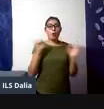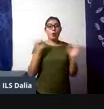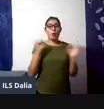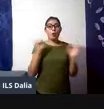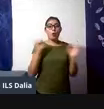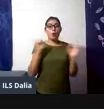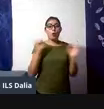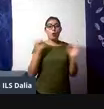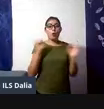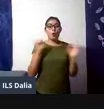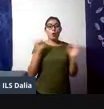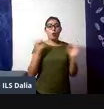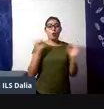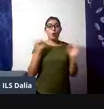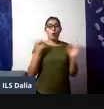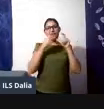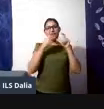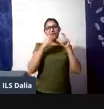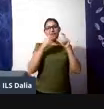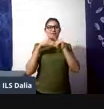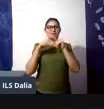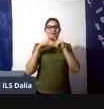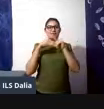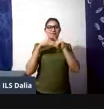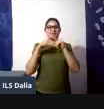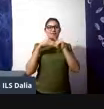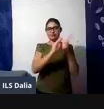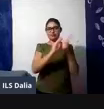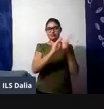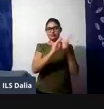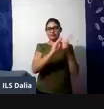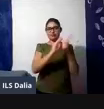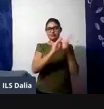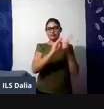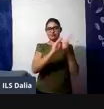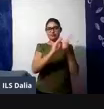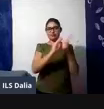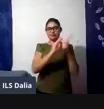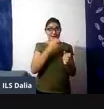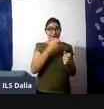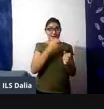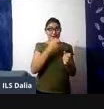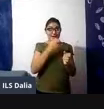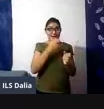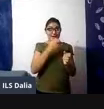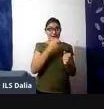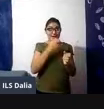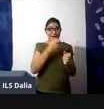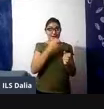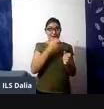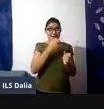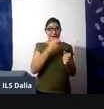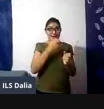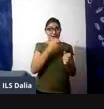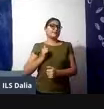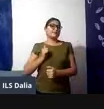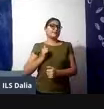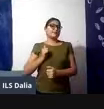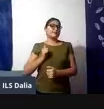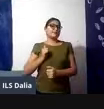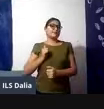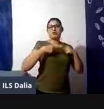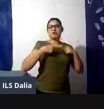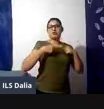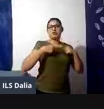para evitar el bullying, también para evitar sentirnos agredidos, porque obviamente el bullying es en las escuelas, pero ¿qué pasa en